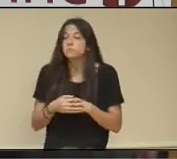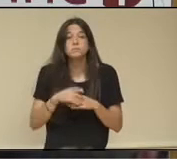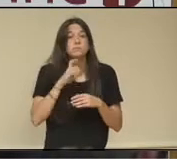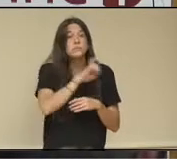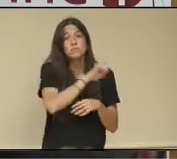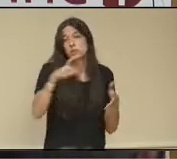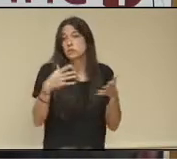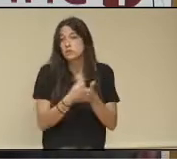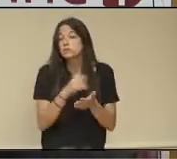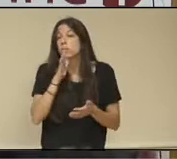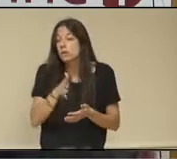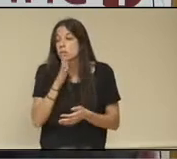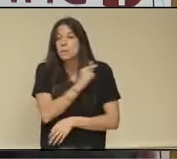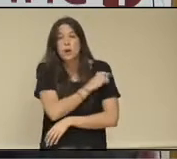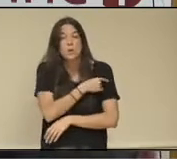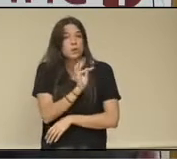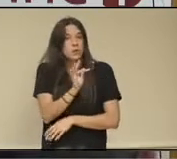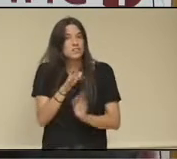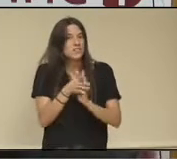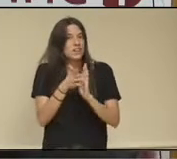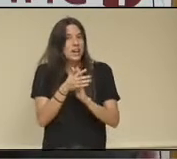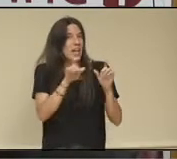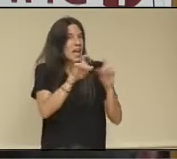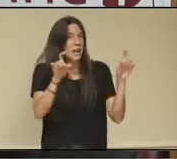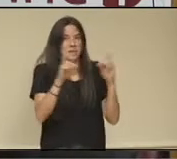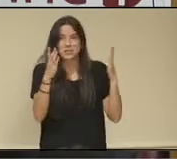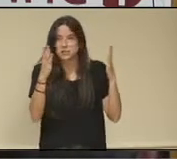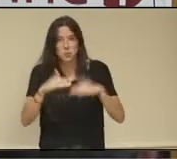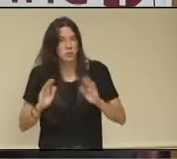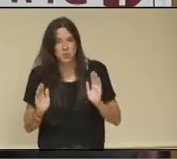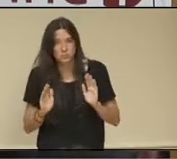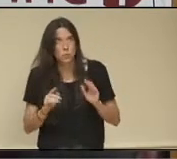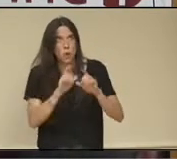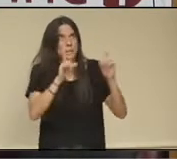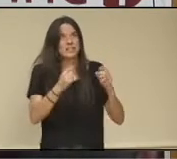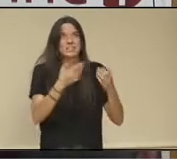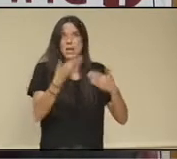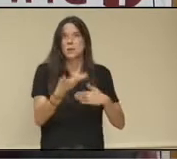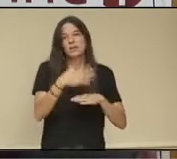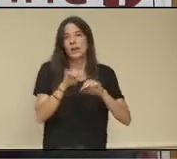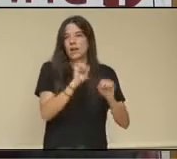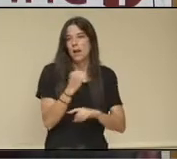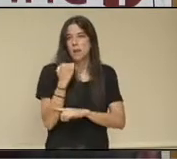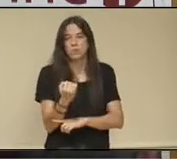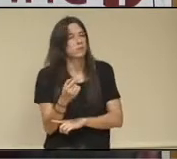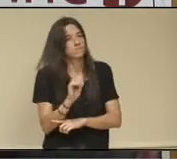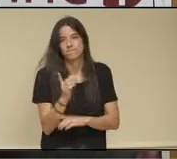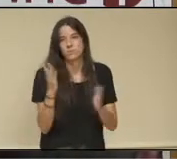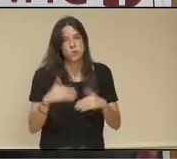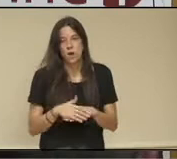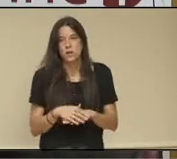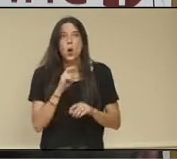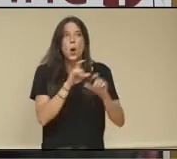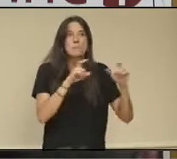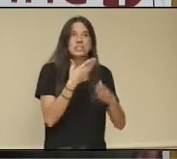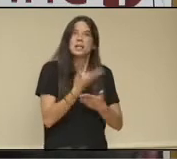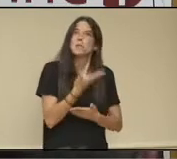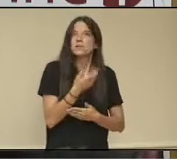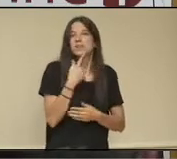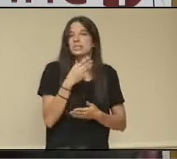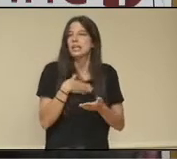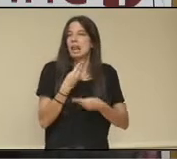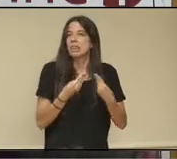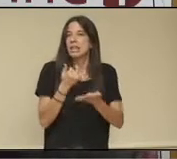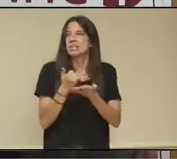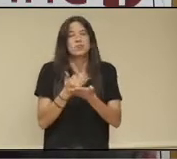porque una vacuna de tuberculosis no tiene empresas importantes que las van a apoyar y van a hacer ensayos que van a costar cientos